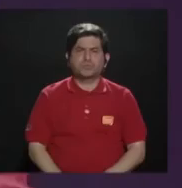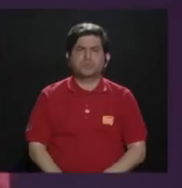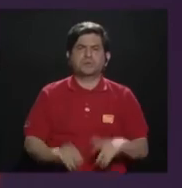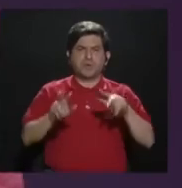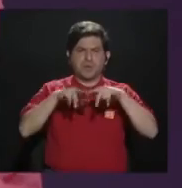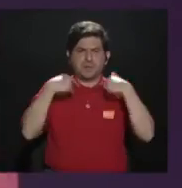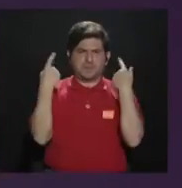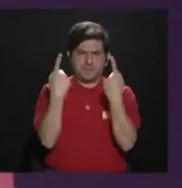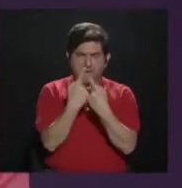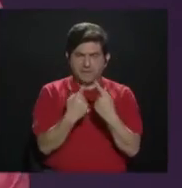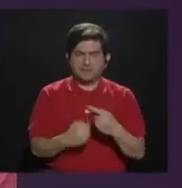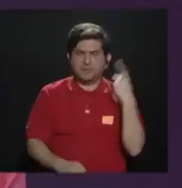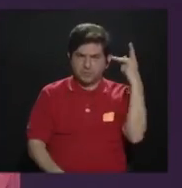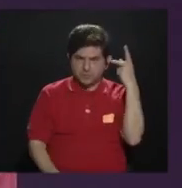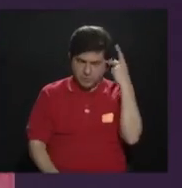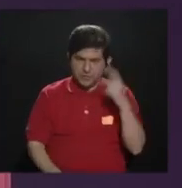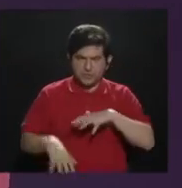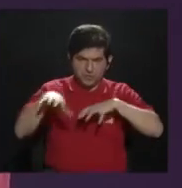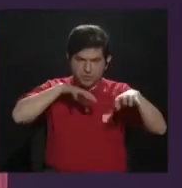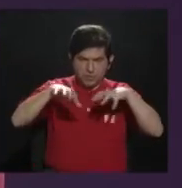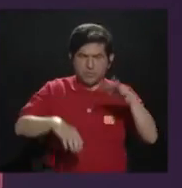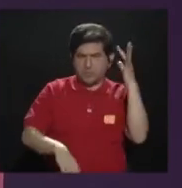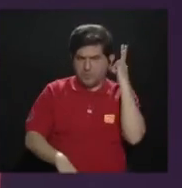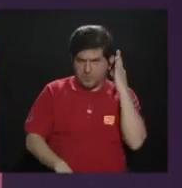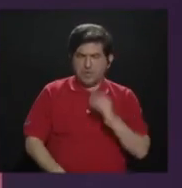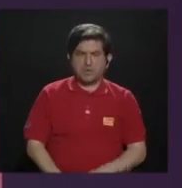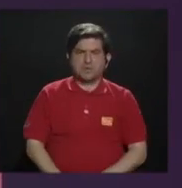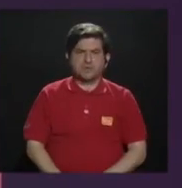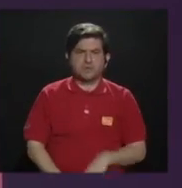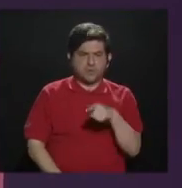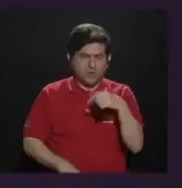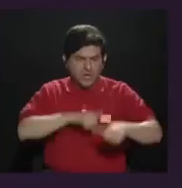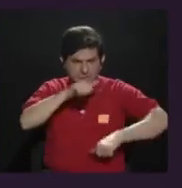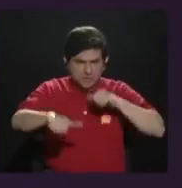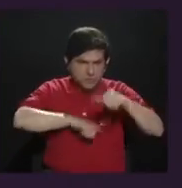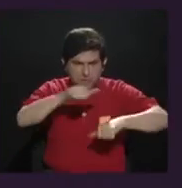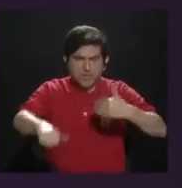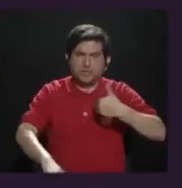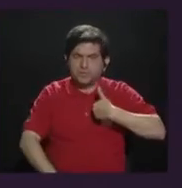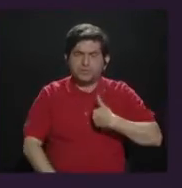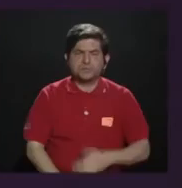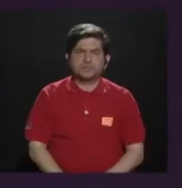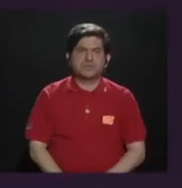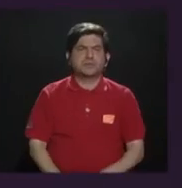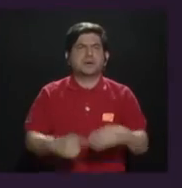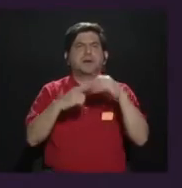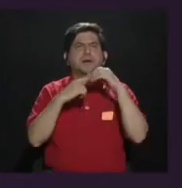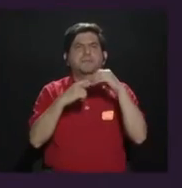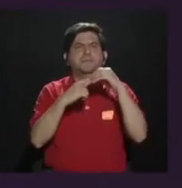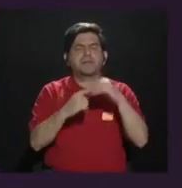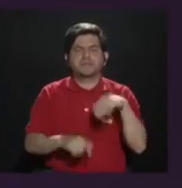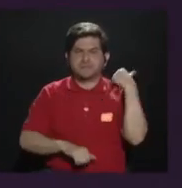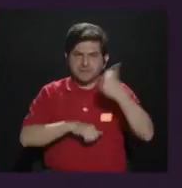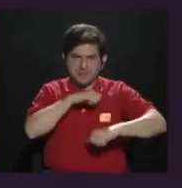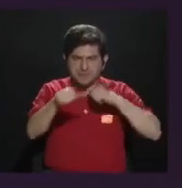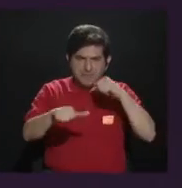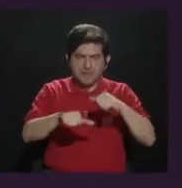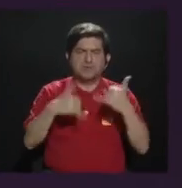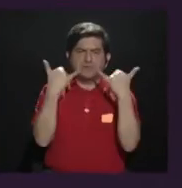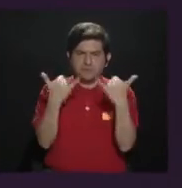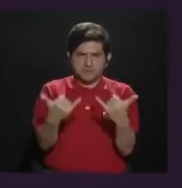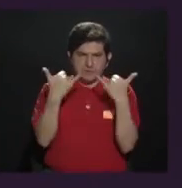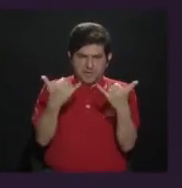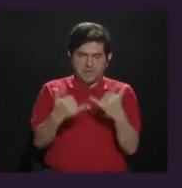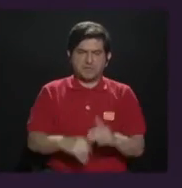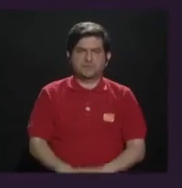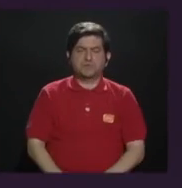o si el movimiento de mujeres lo está llevando adelante como una reivindicación? No es de las principales reivindicaciones en la actualidad debido